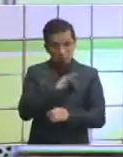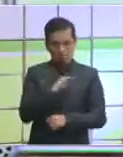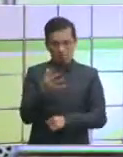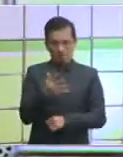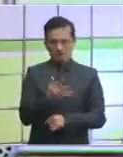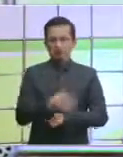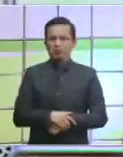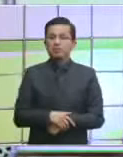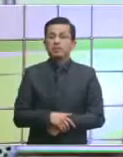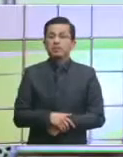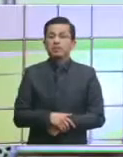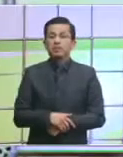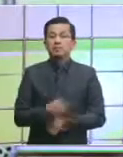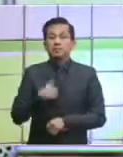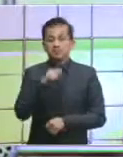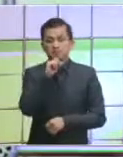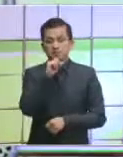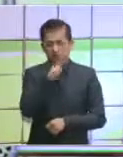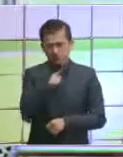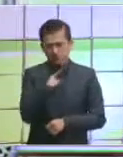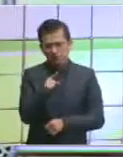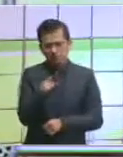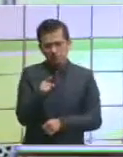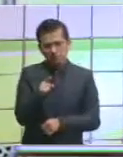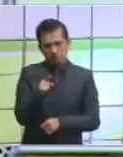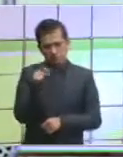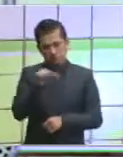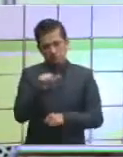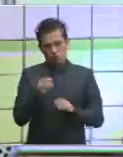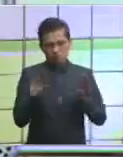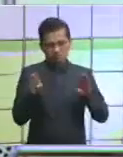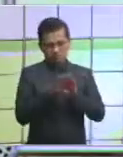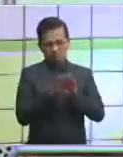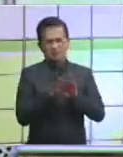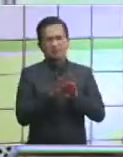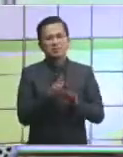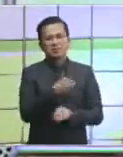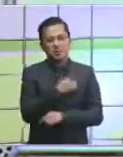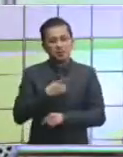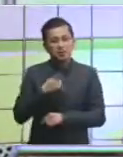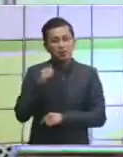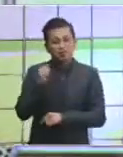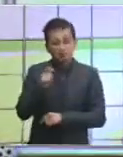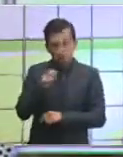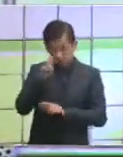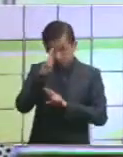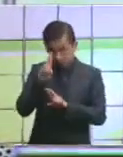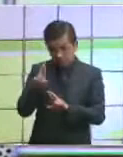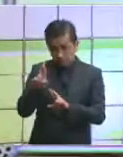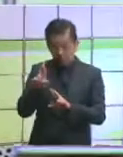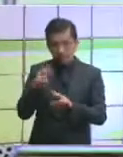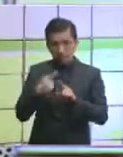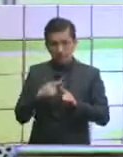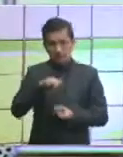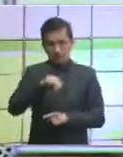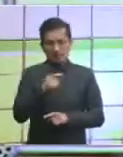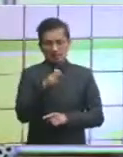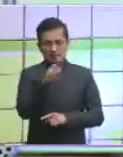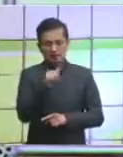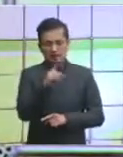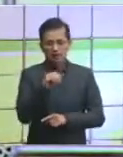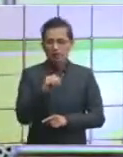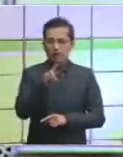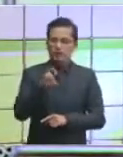puedo con cerrar el evento sin reconocer al magistrado reyes